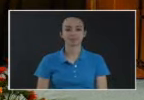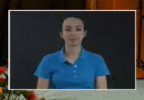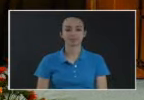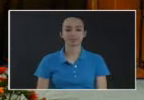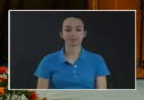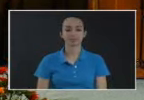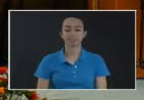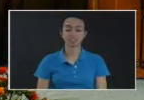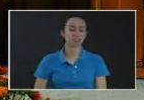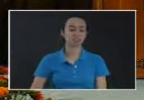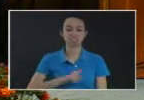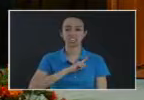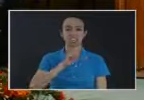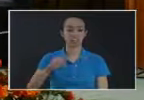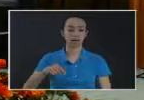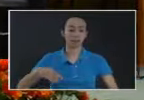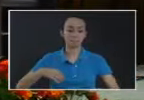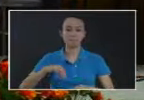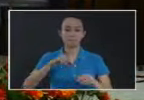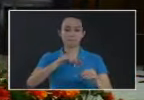Ya te tomaron medidas.